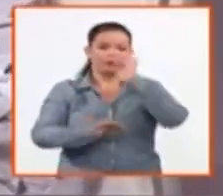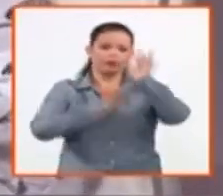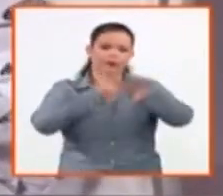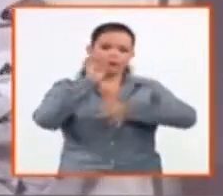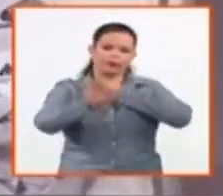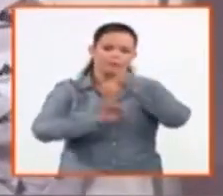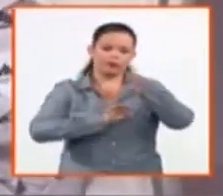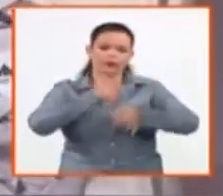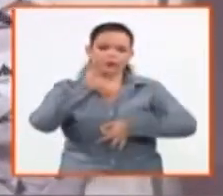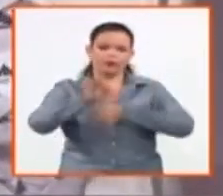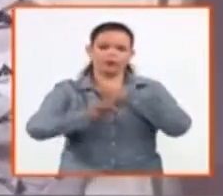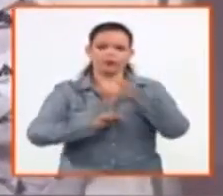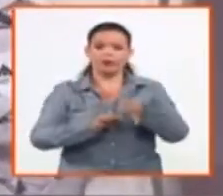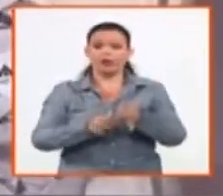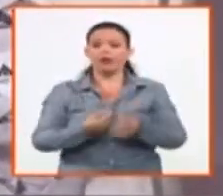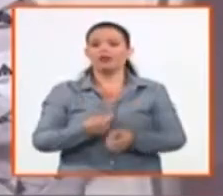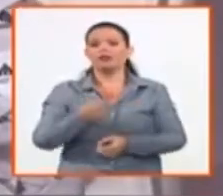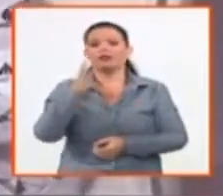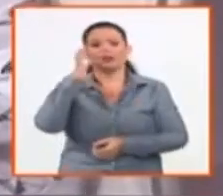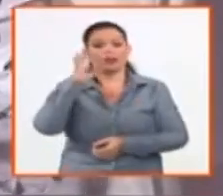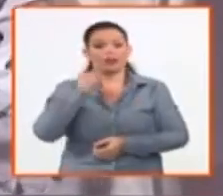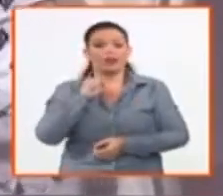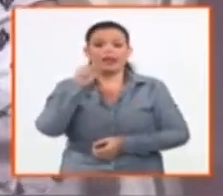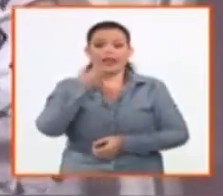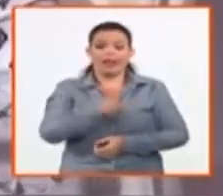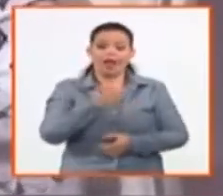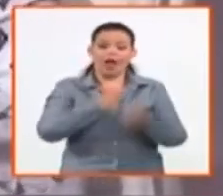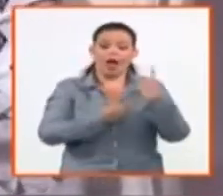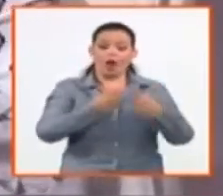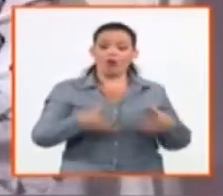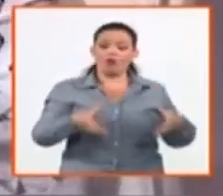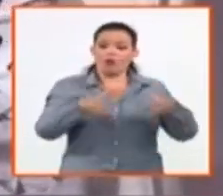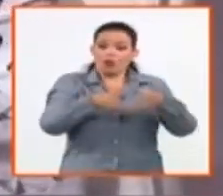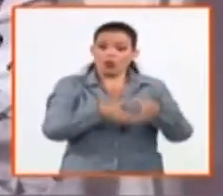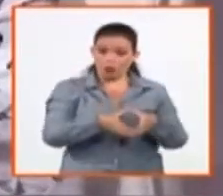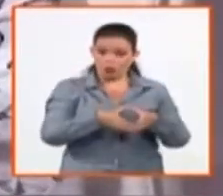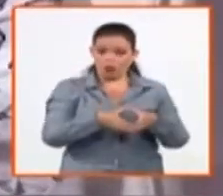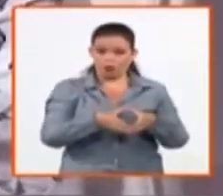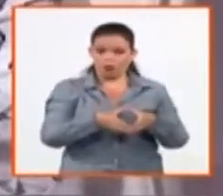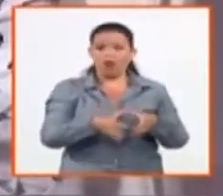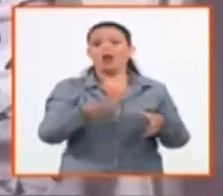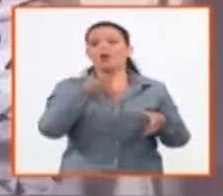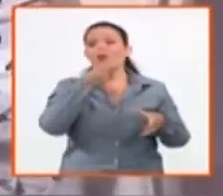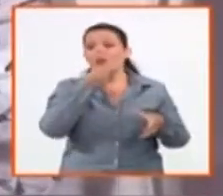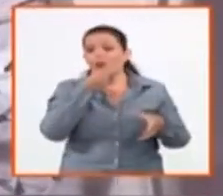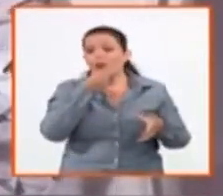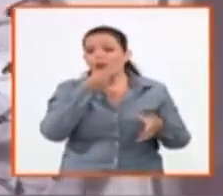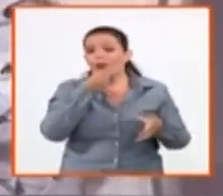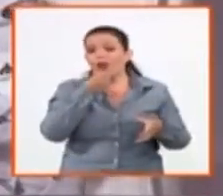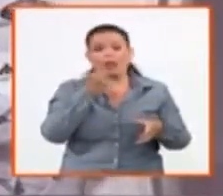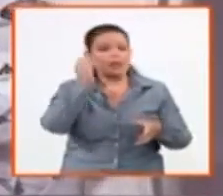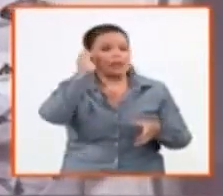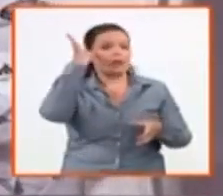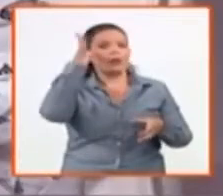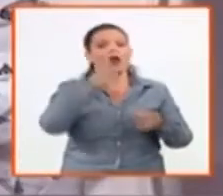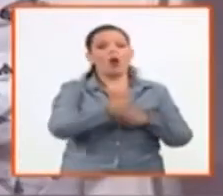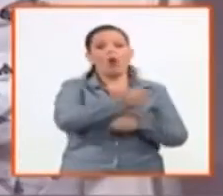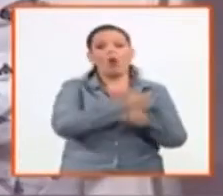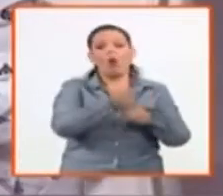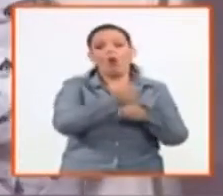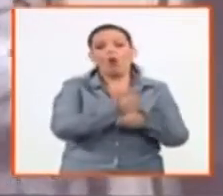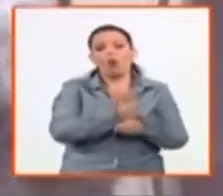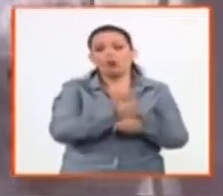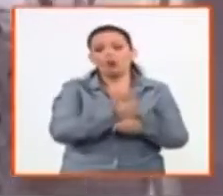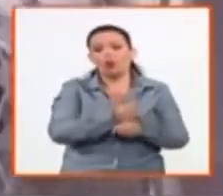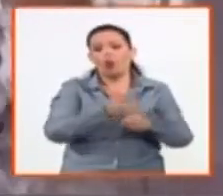que allí hay grupúsculos terroristas que pueden utilizar este territorio, más allá de los propios grupos que estaban